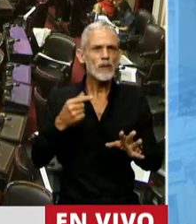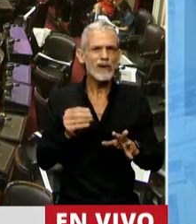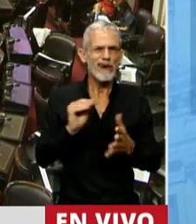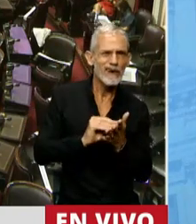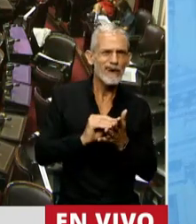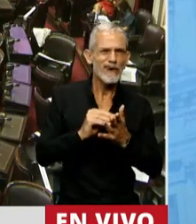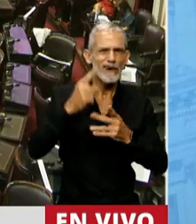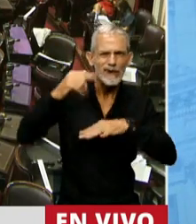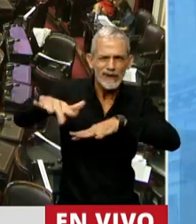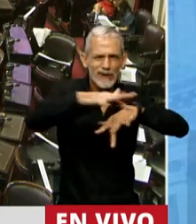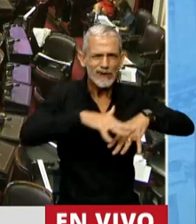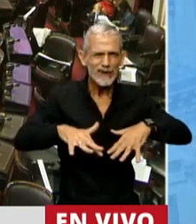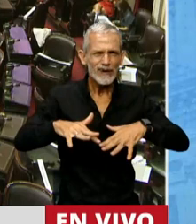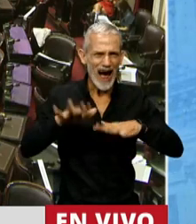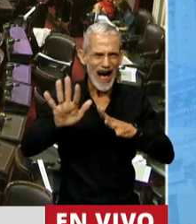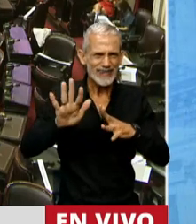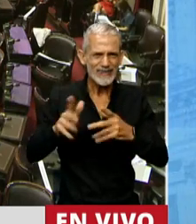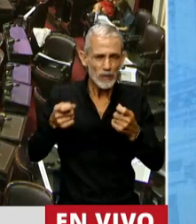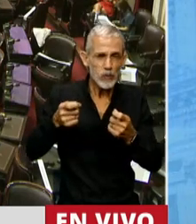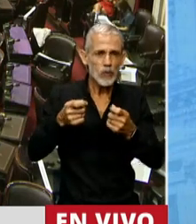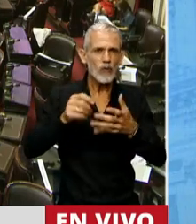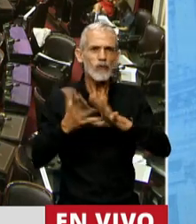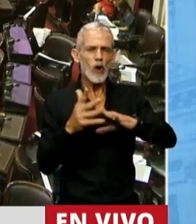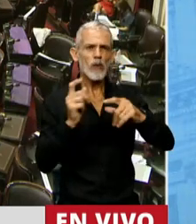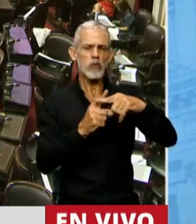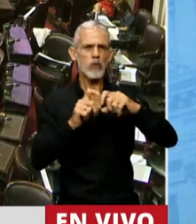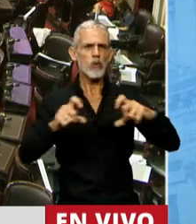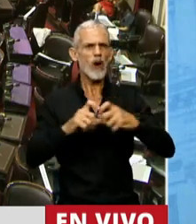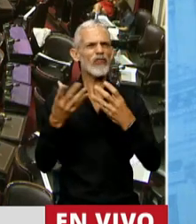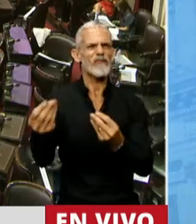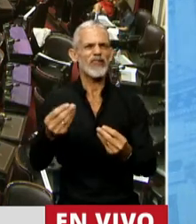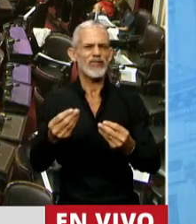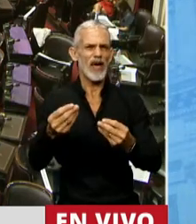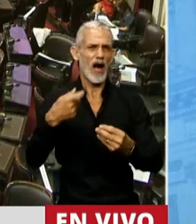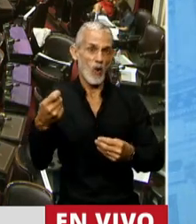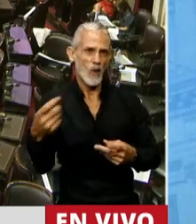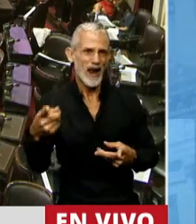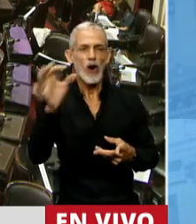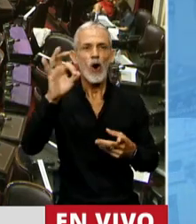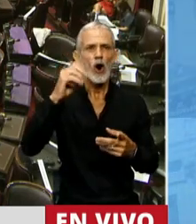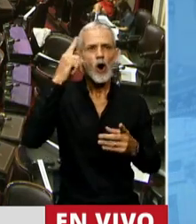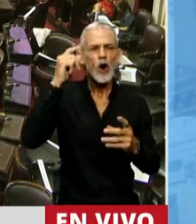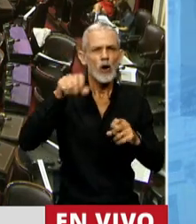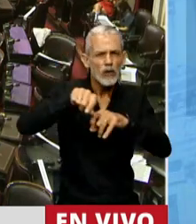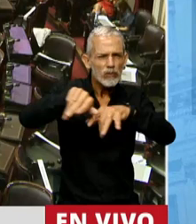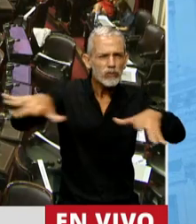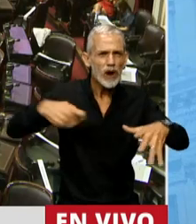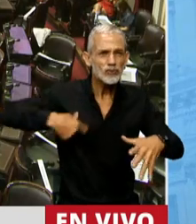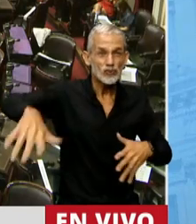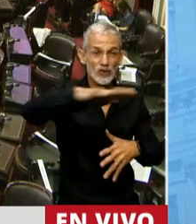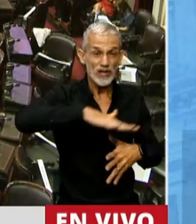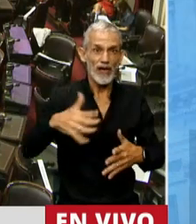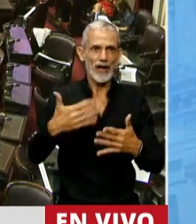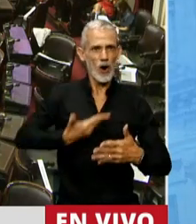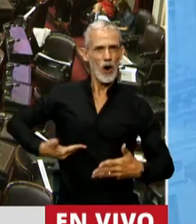en la opinión pública que la fórmula de Cambiemos defendía a los jubilados o tratar de instalar en la opinión pública que el gobierno